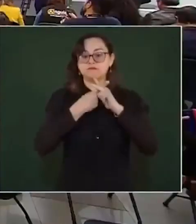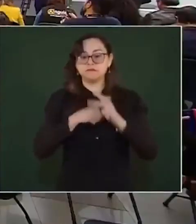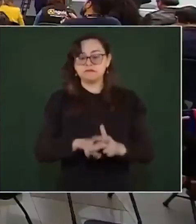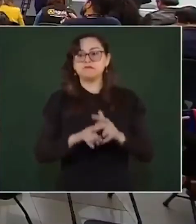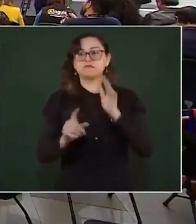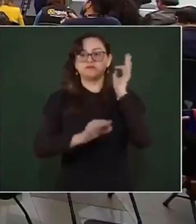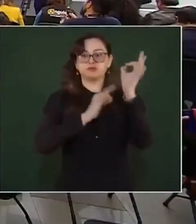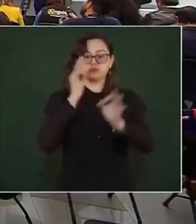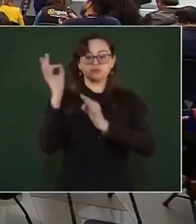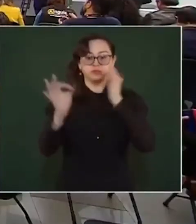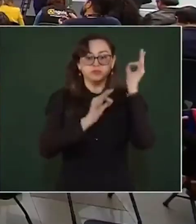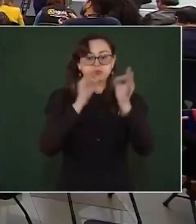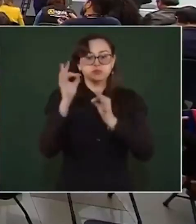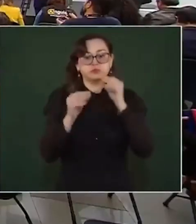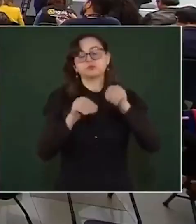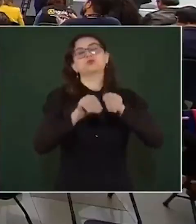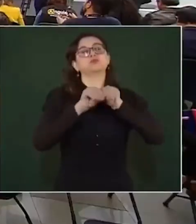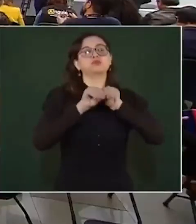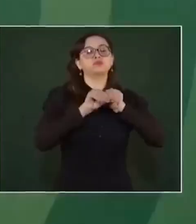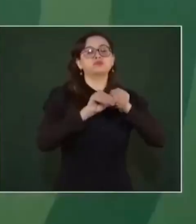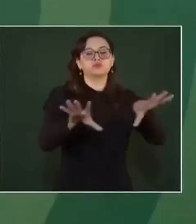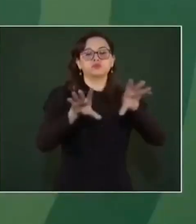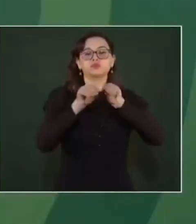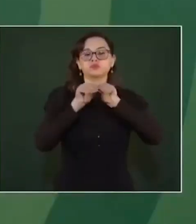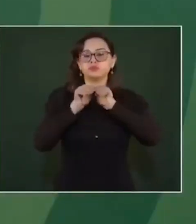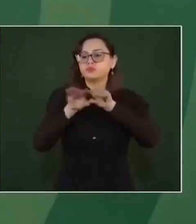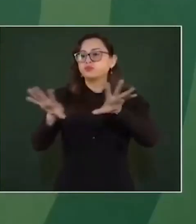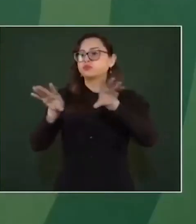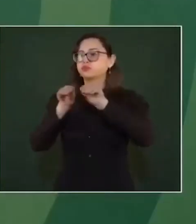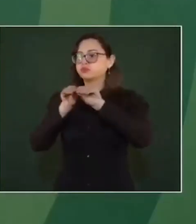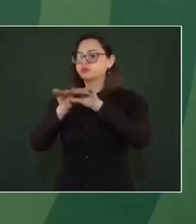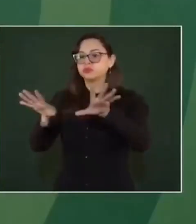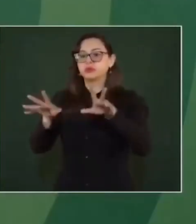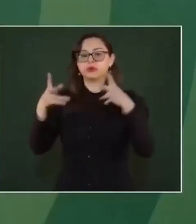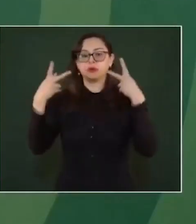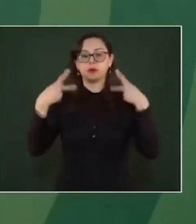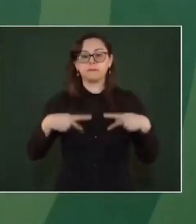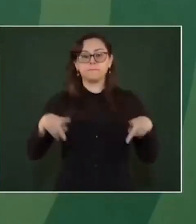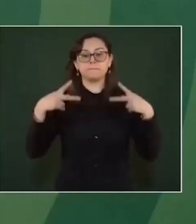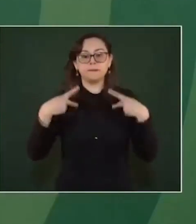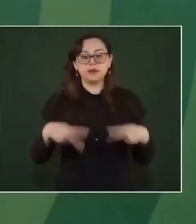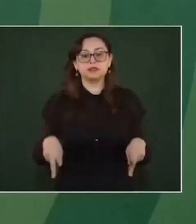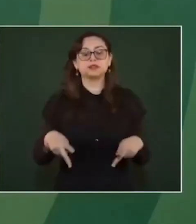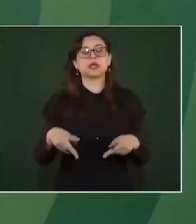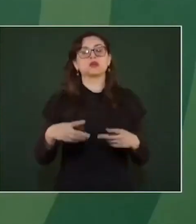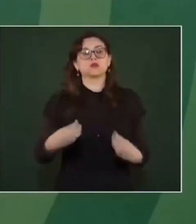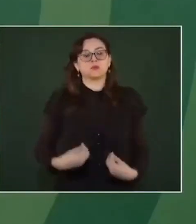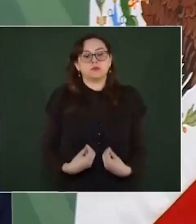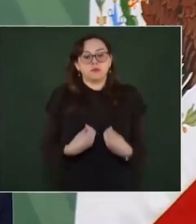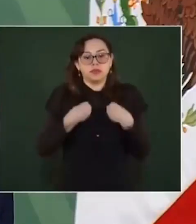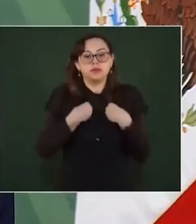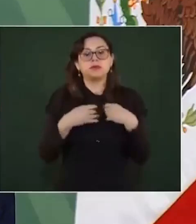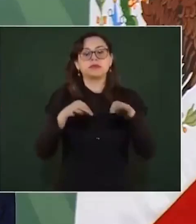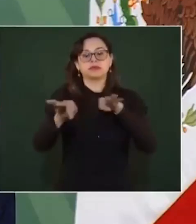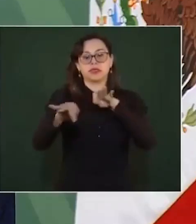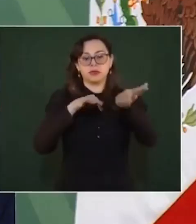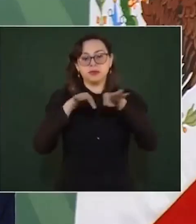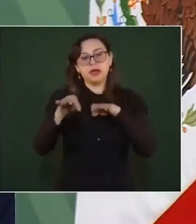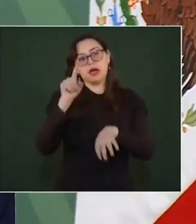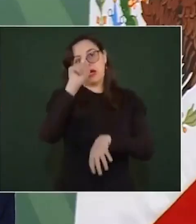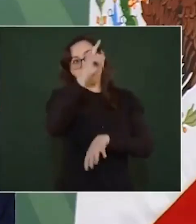a los mexicanos que viven y trabajan en Estados Unidos y a todos los hispanos